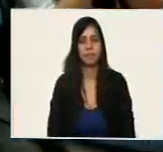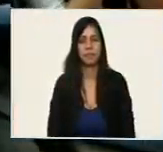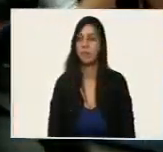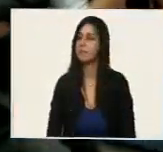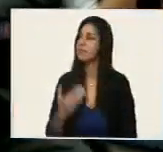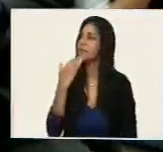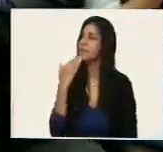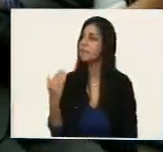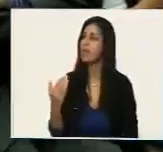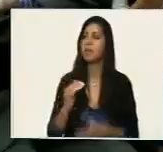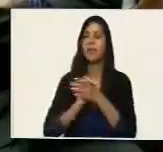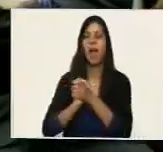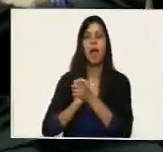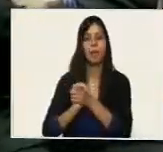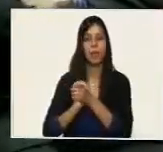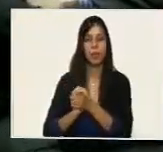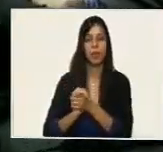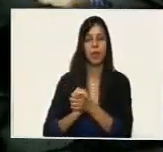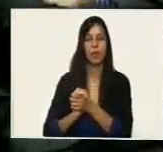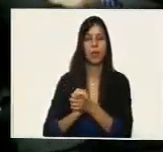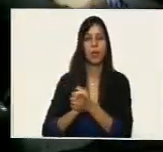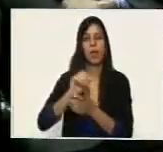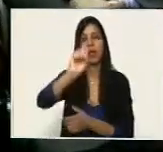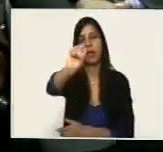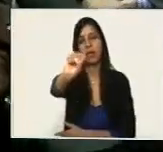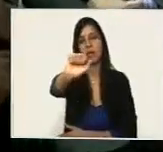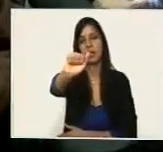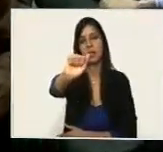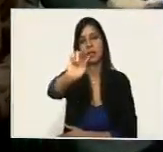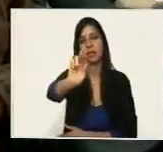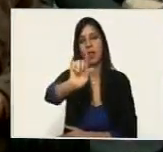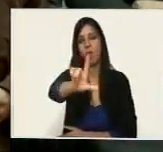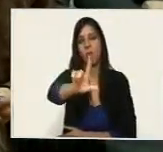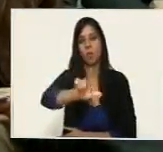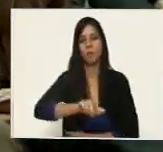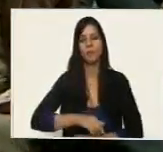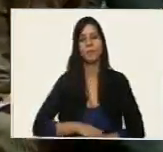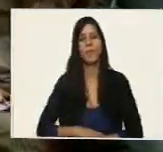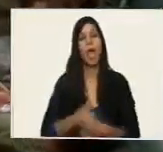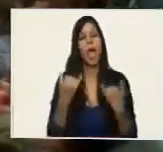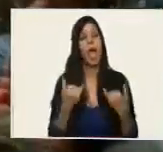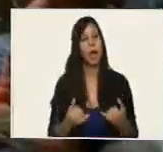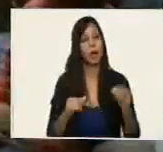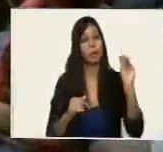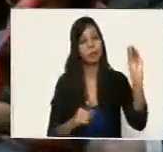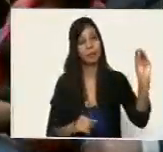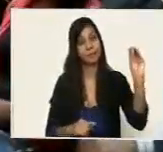Gracias, querido compañero Saúl. Tiene la palabra